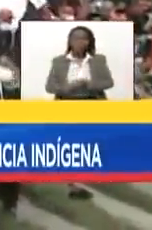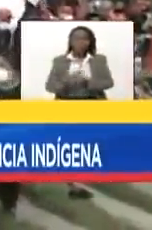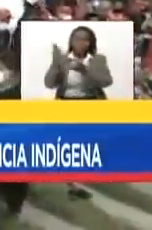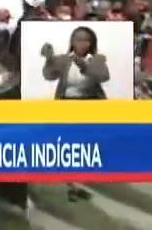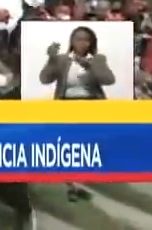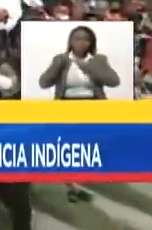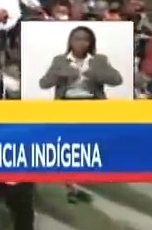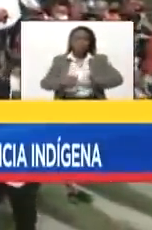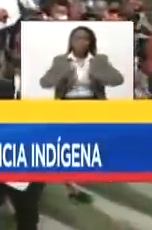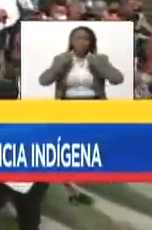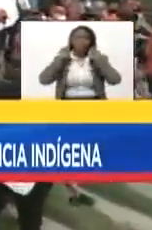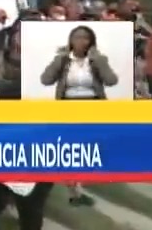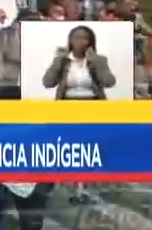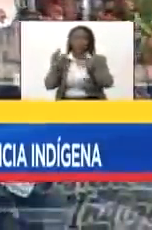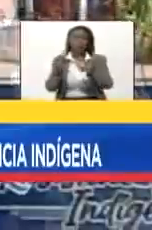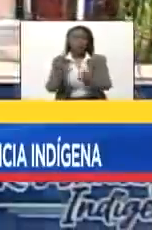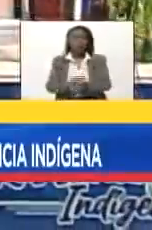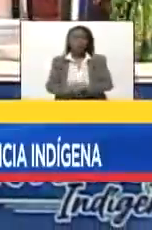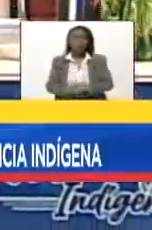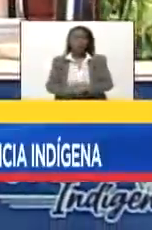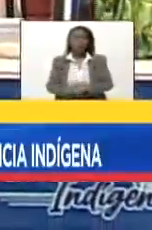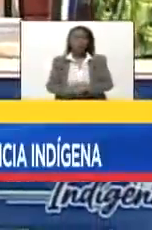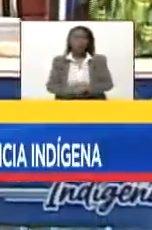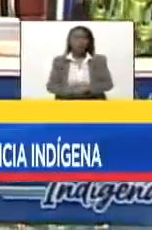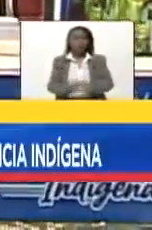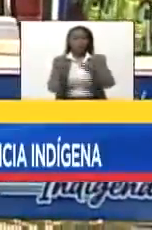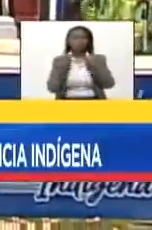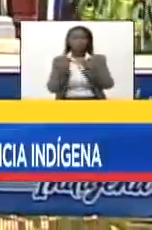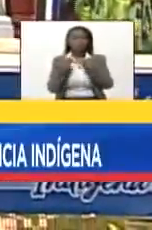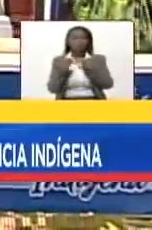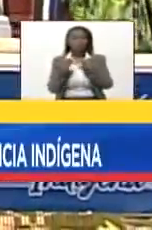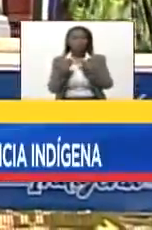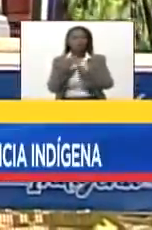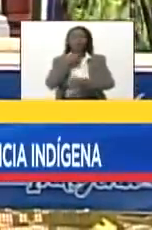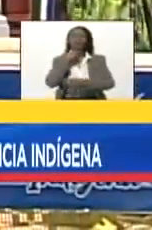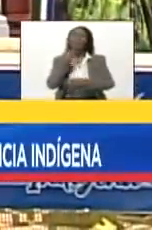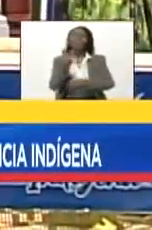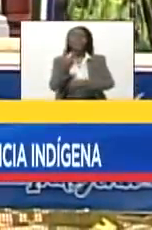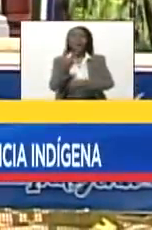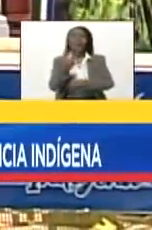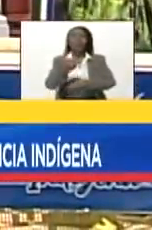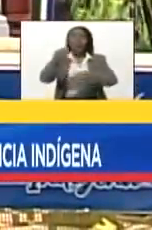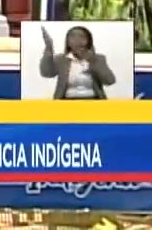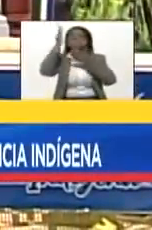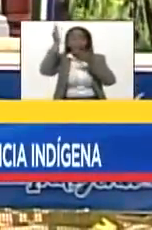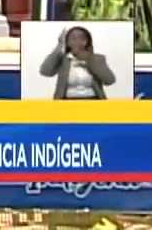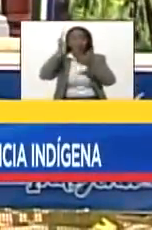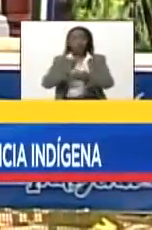la oportunidad para que voceros indígenas...